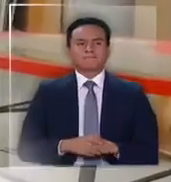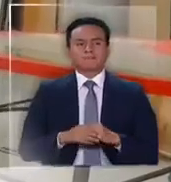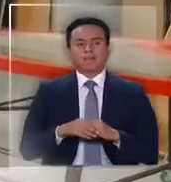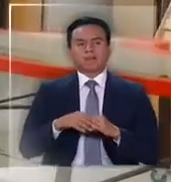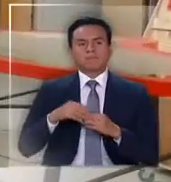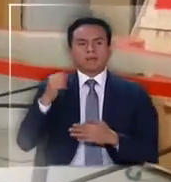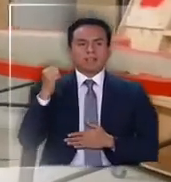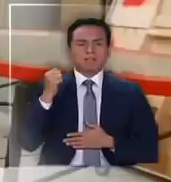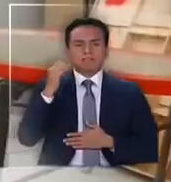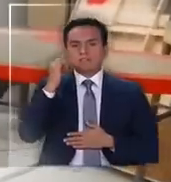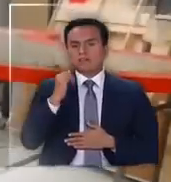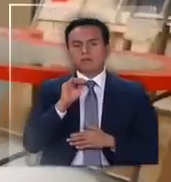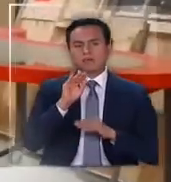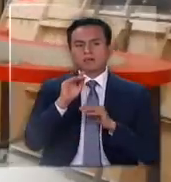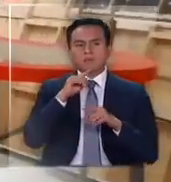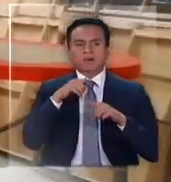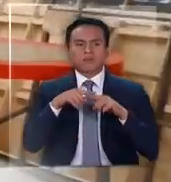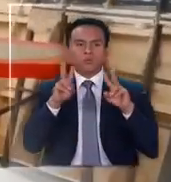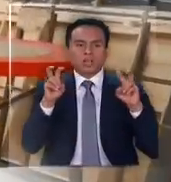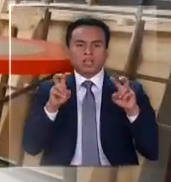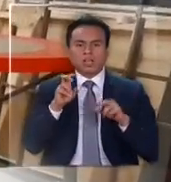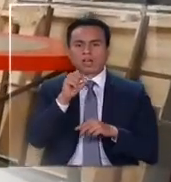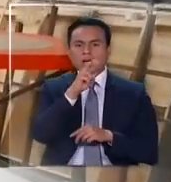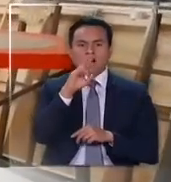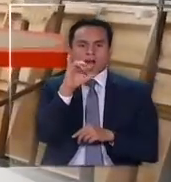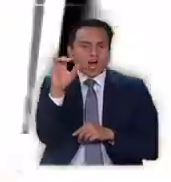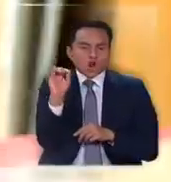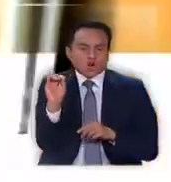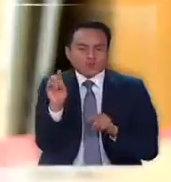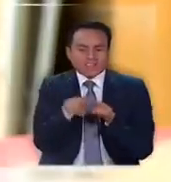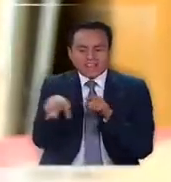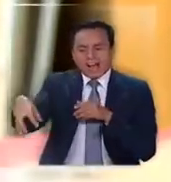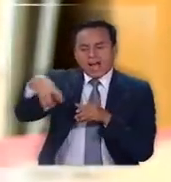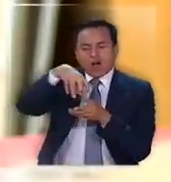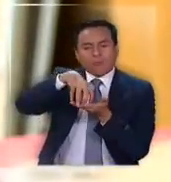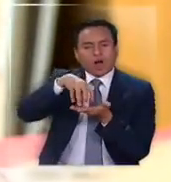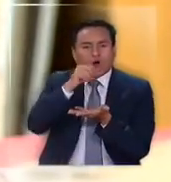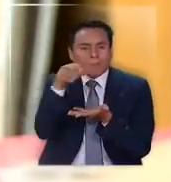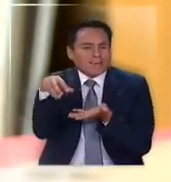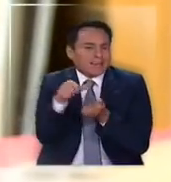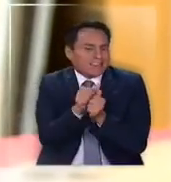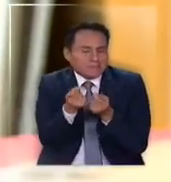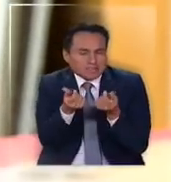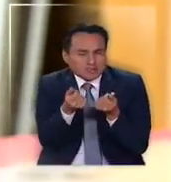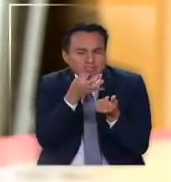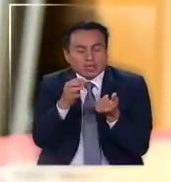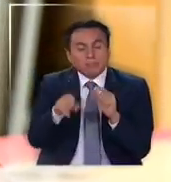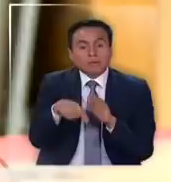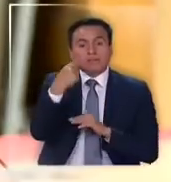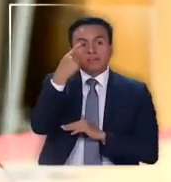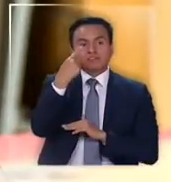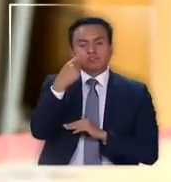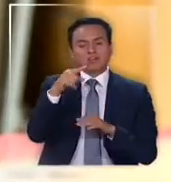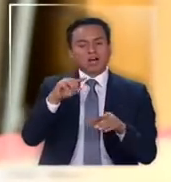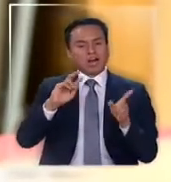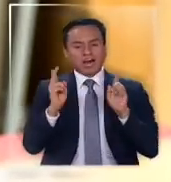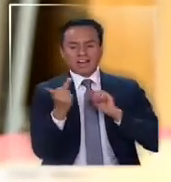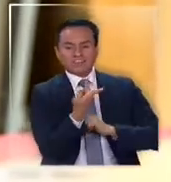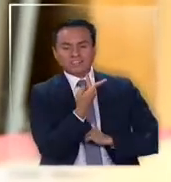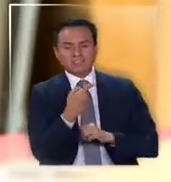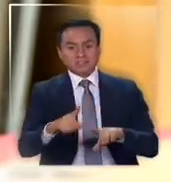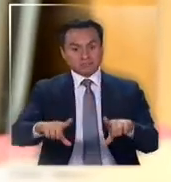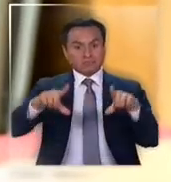Los bailarines siempre se llamaban así como el arroz, el acompañante de. Ahora no, era por primera vez los bailarines tomaban el